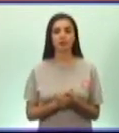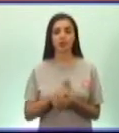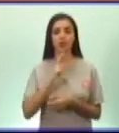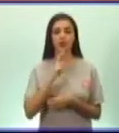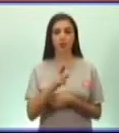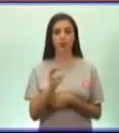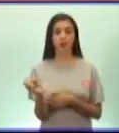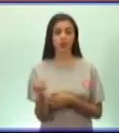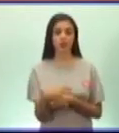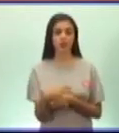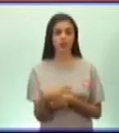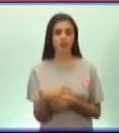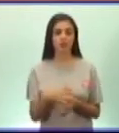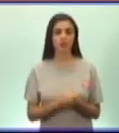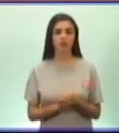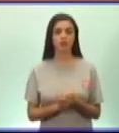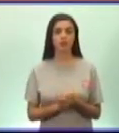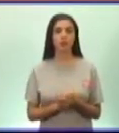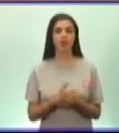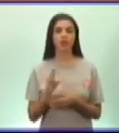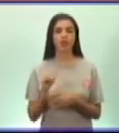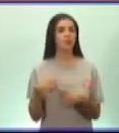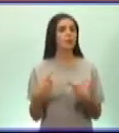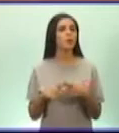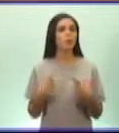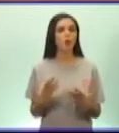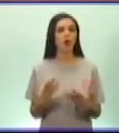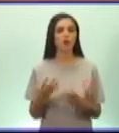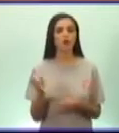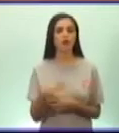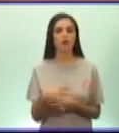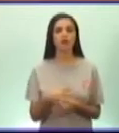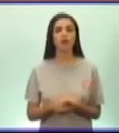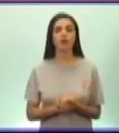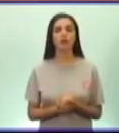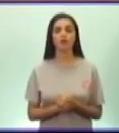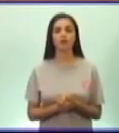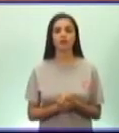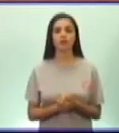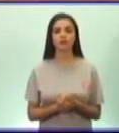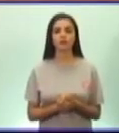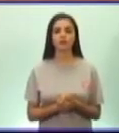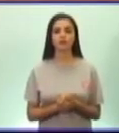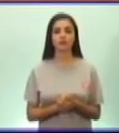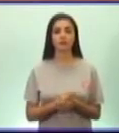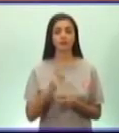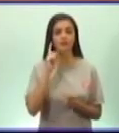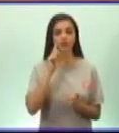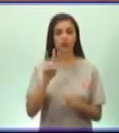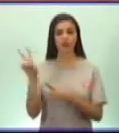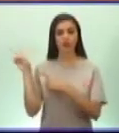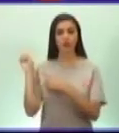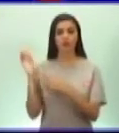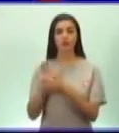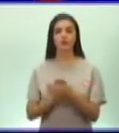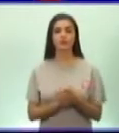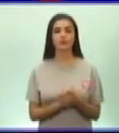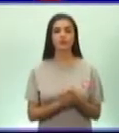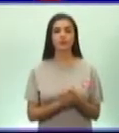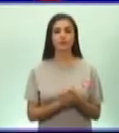respuesta falsa. ¿Por qué dijimos que era falsa? ¿Por qué dijimos que estas respuestas eran falsas? Observemos ahora en